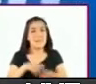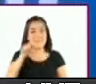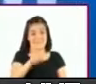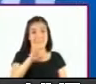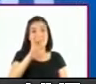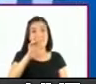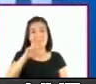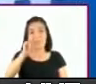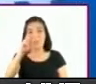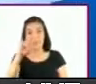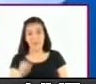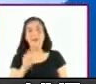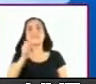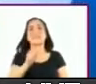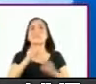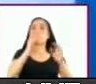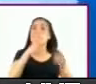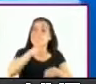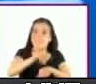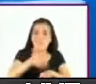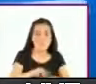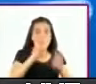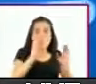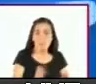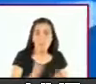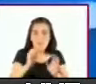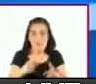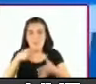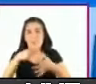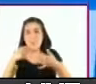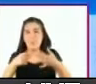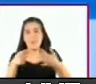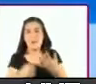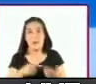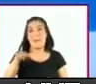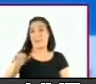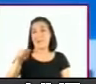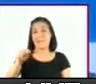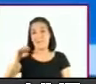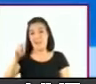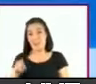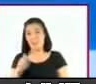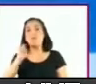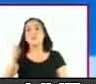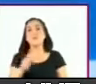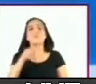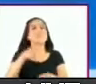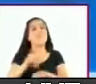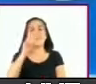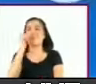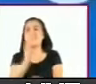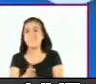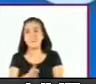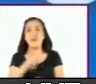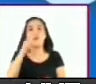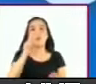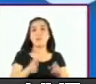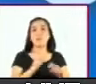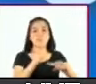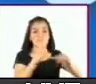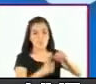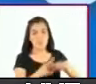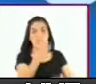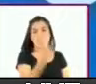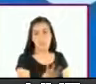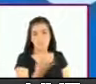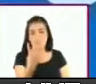Claudia requiere de llevar un conteo cuidadoso. Mateo, en su procedimiento, identifica un patrón, sumando de